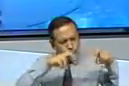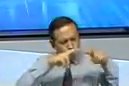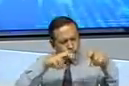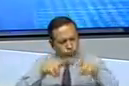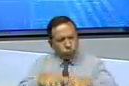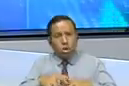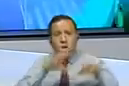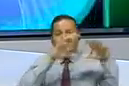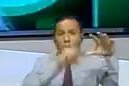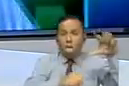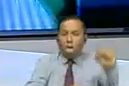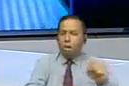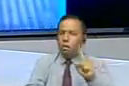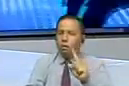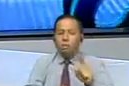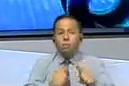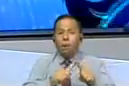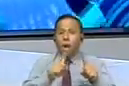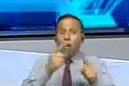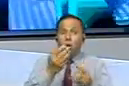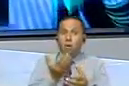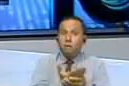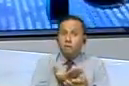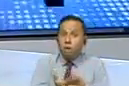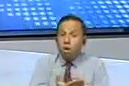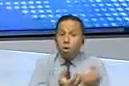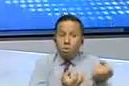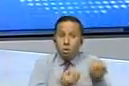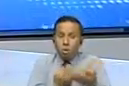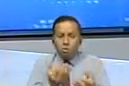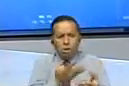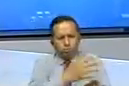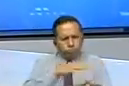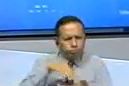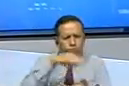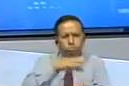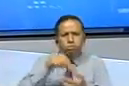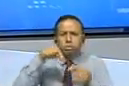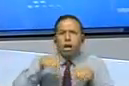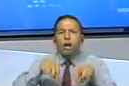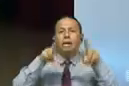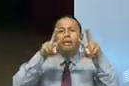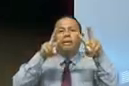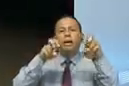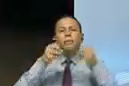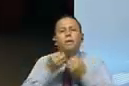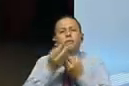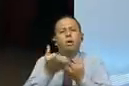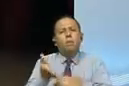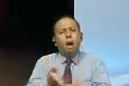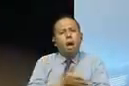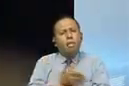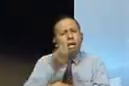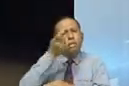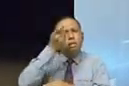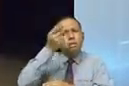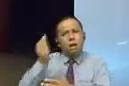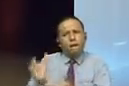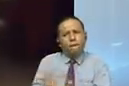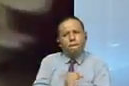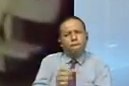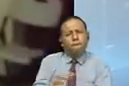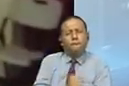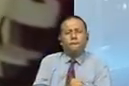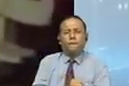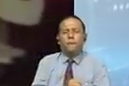a las millonarias desviaciones económicas de esta institución policial. Los operativos los ejecutaron en horas de